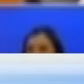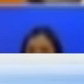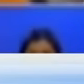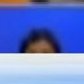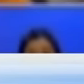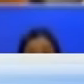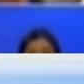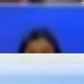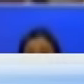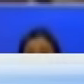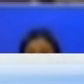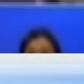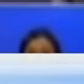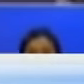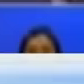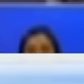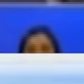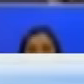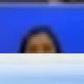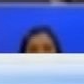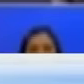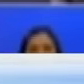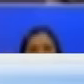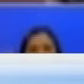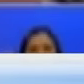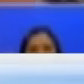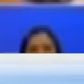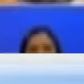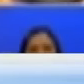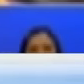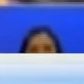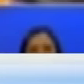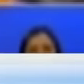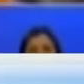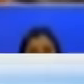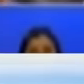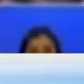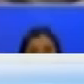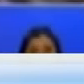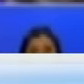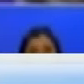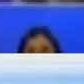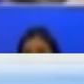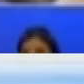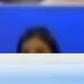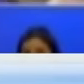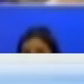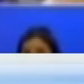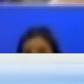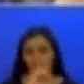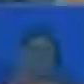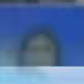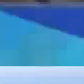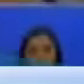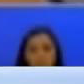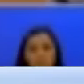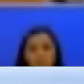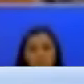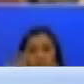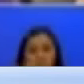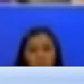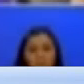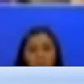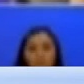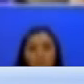19.9, casi 20, entre los 2, 25%. Y ya está bajando, por si acaso, claramente está bajando. Pero así terminamos el año.